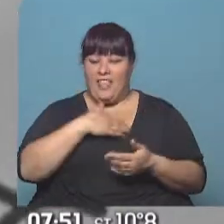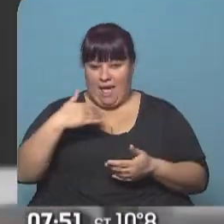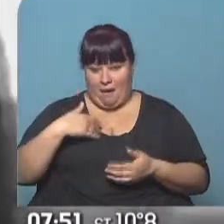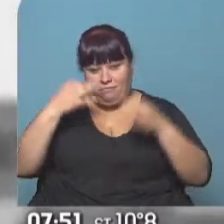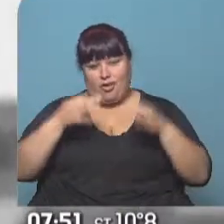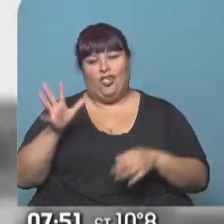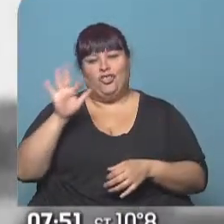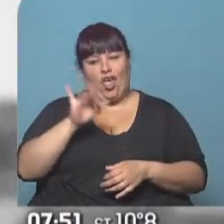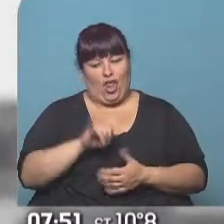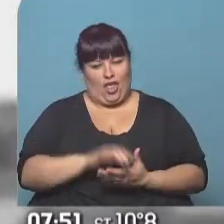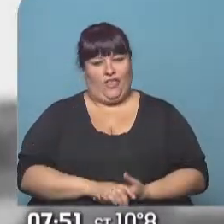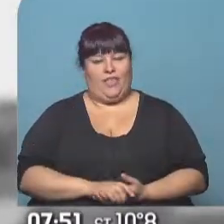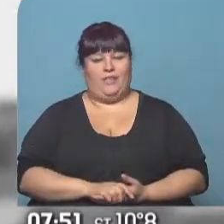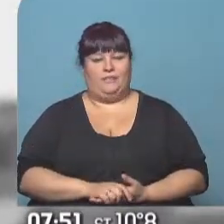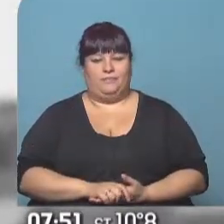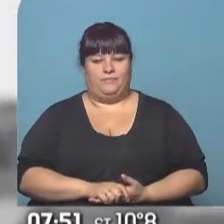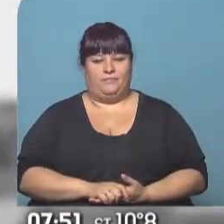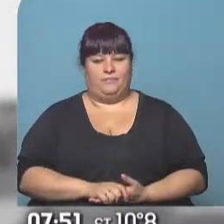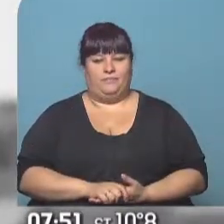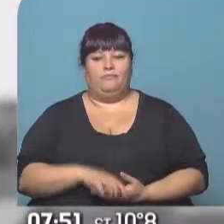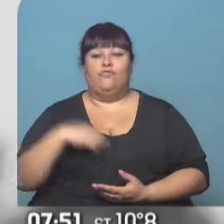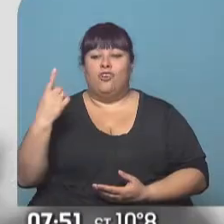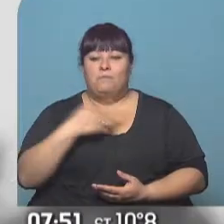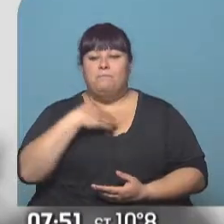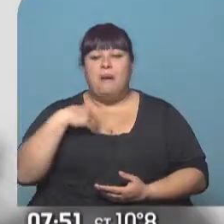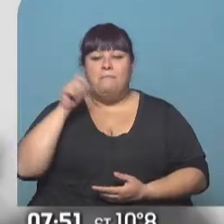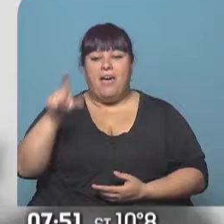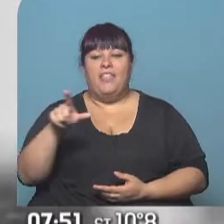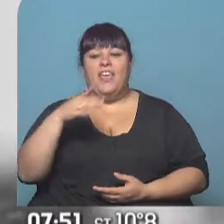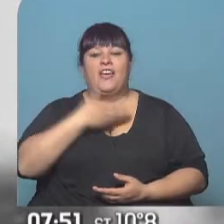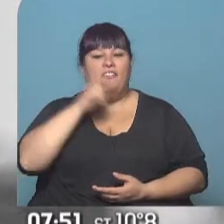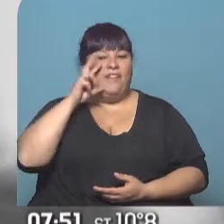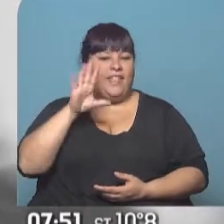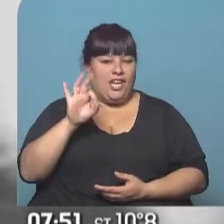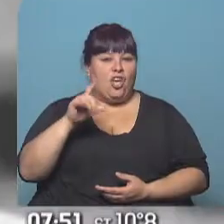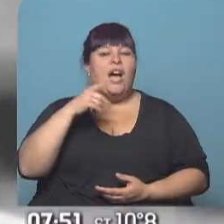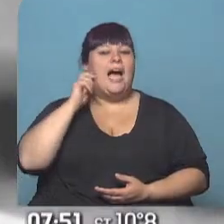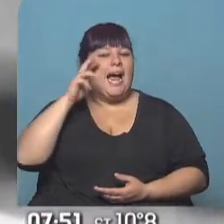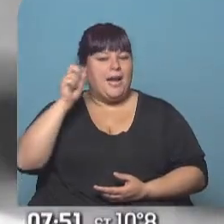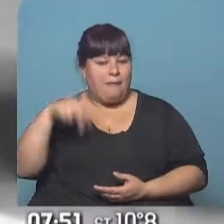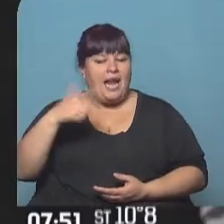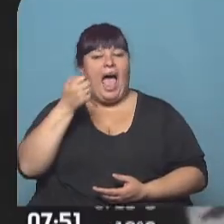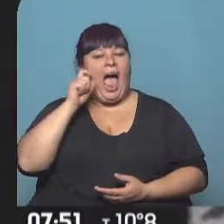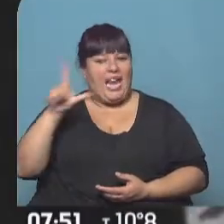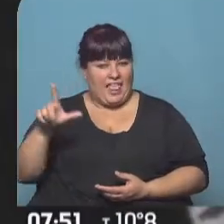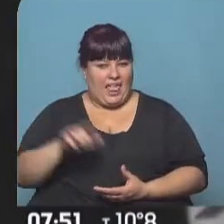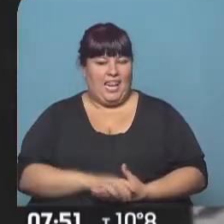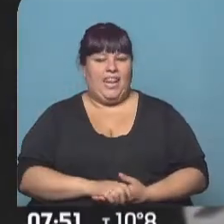es todos los días. Somos las madres de Federico, Germán y Ariel.